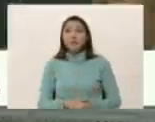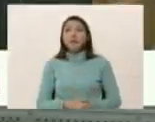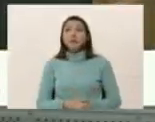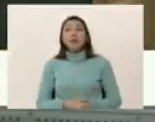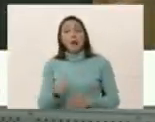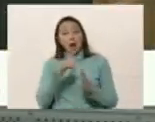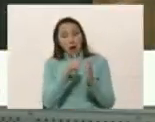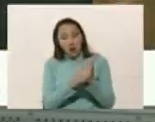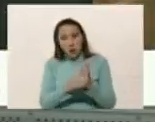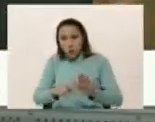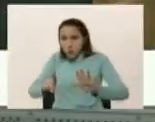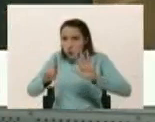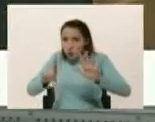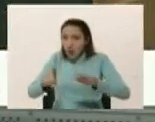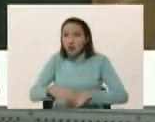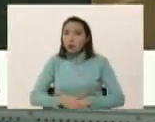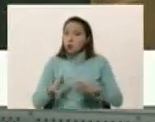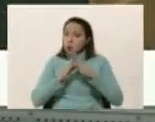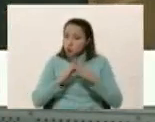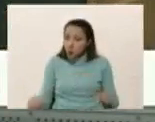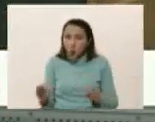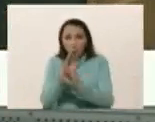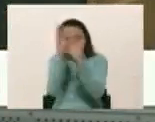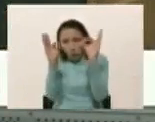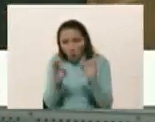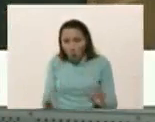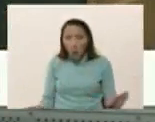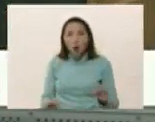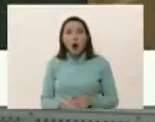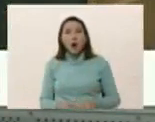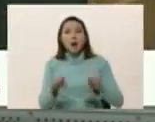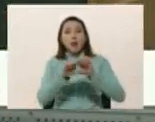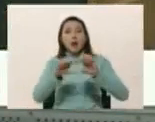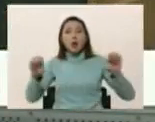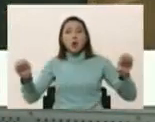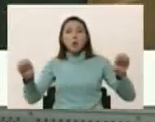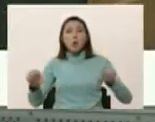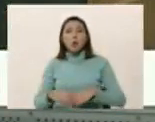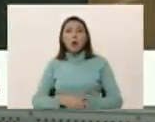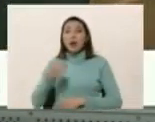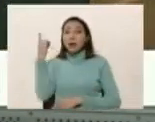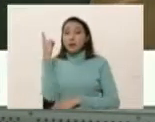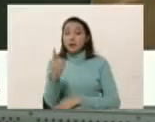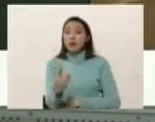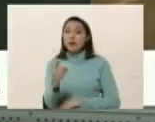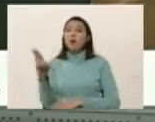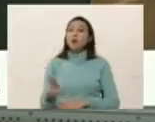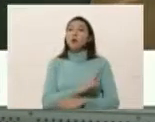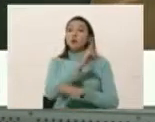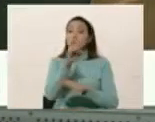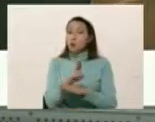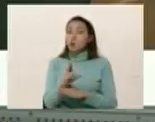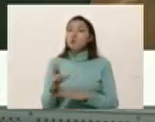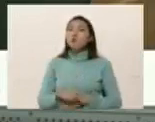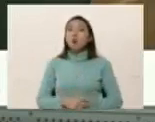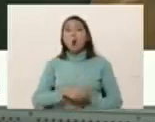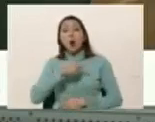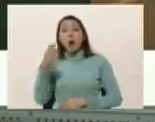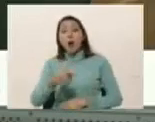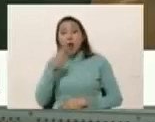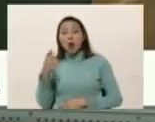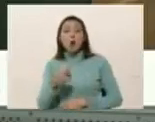6 en todos los niveles y modalidades del sistema educativo debe emplearse el lenguaje con enfoque de género